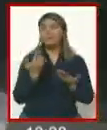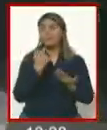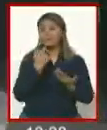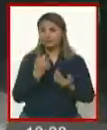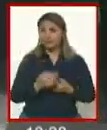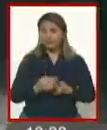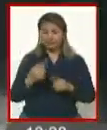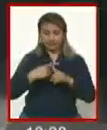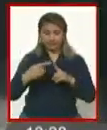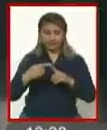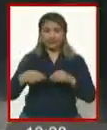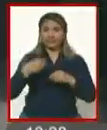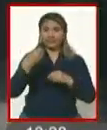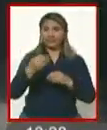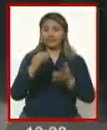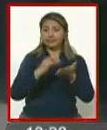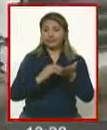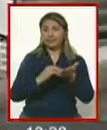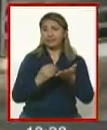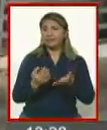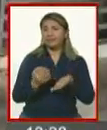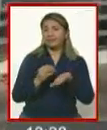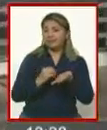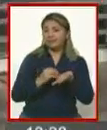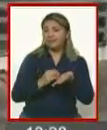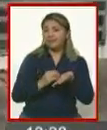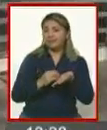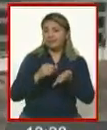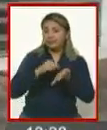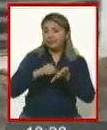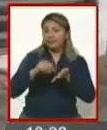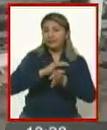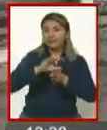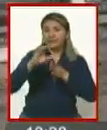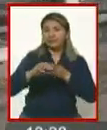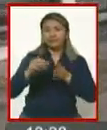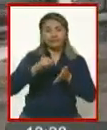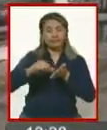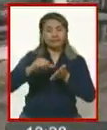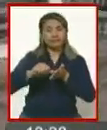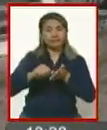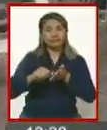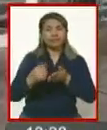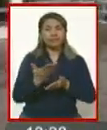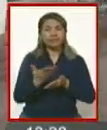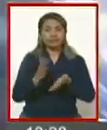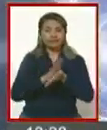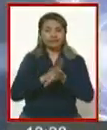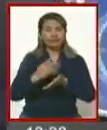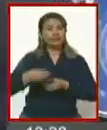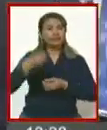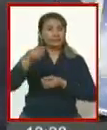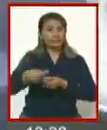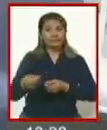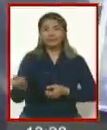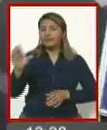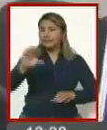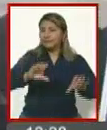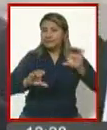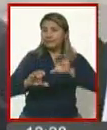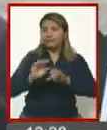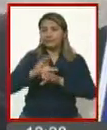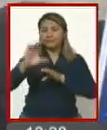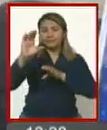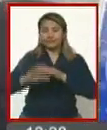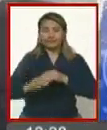di la mitad, nadie me dijo, falta una cosita, me dijo, tenés que liquidar el paquetón porque tengo que pagar allá, no sé qué cosa. Me dijo, ah, ya, pues ya le di el otro tanto